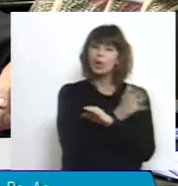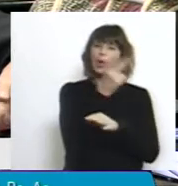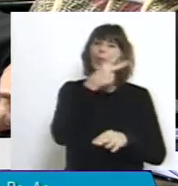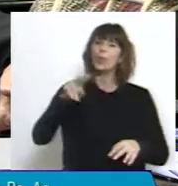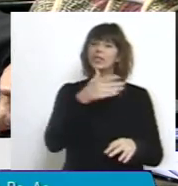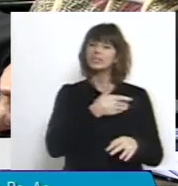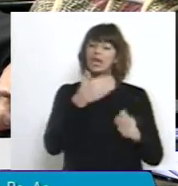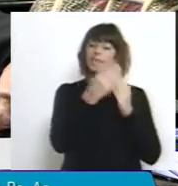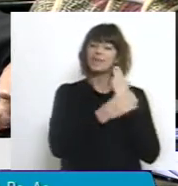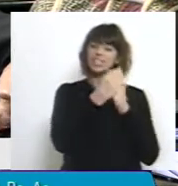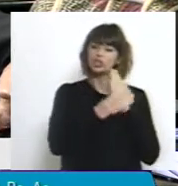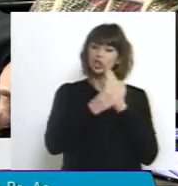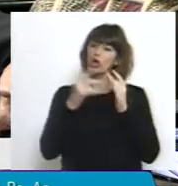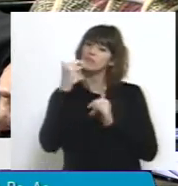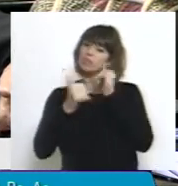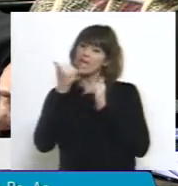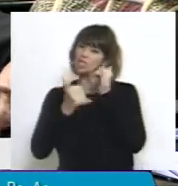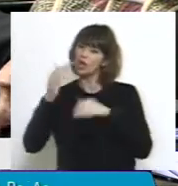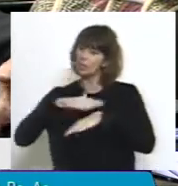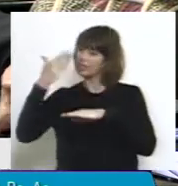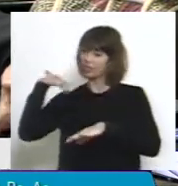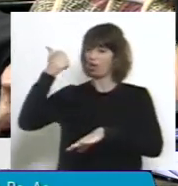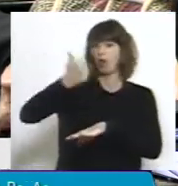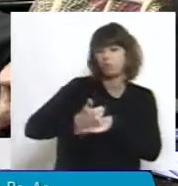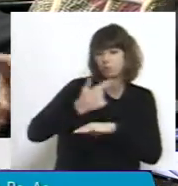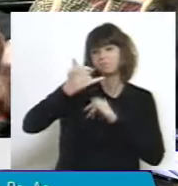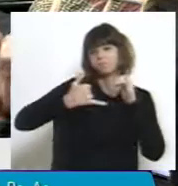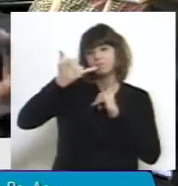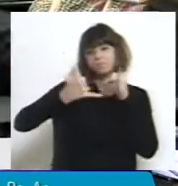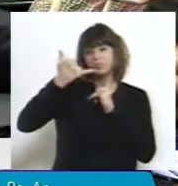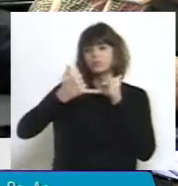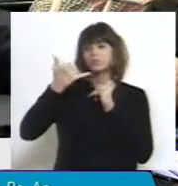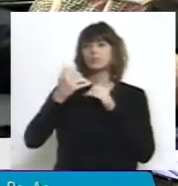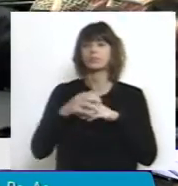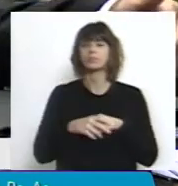ese marco, cuando vino a exponer, lo hizo.